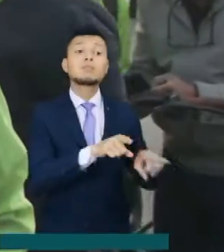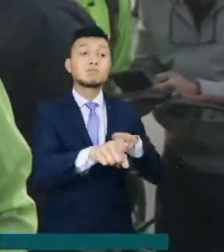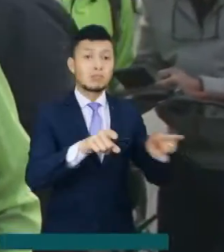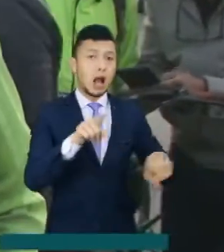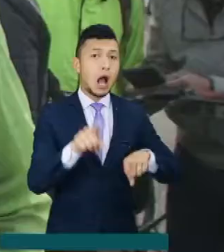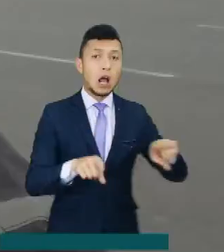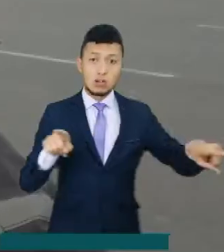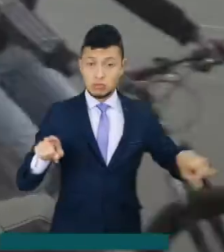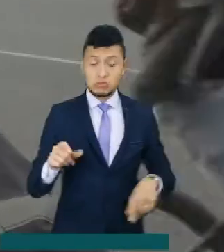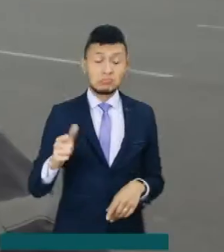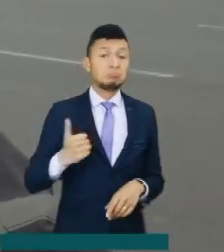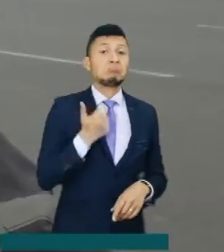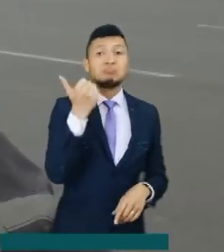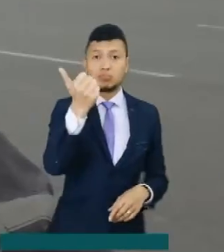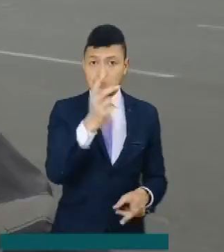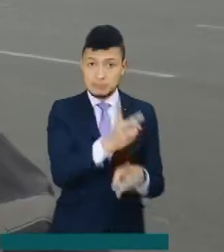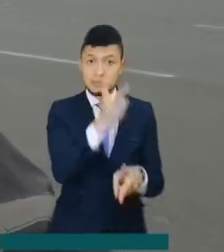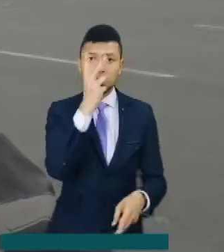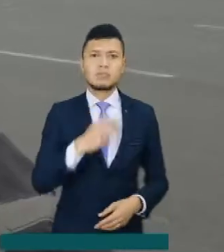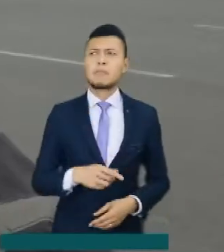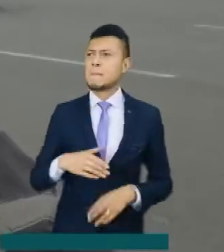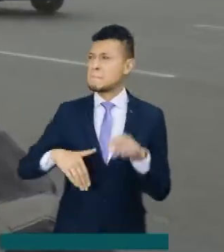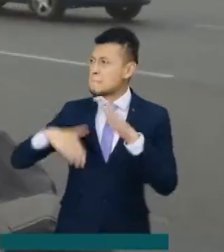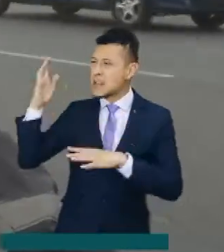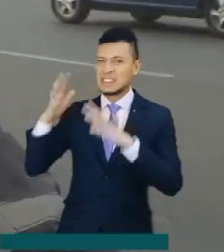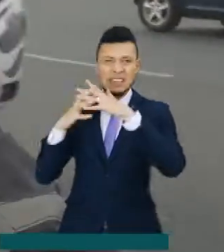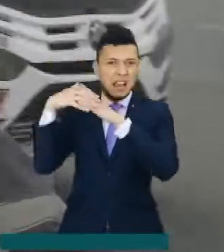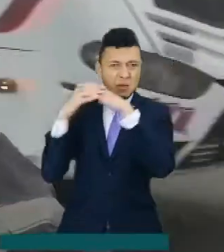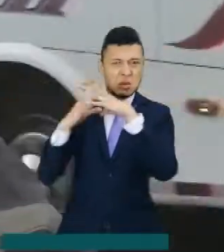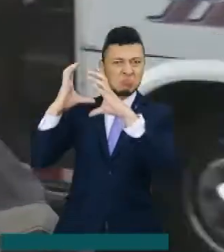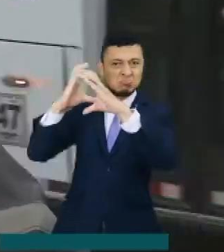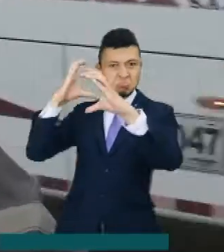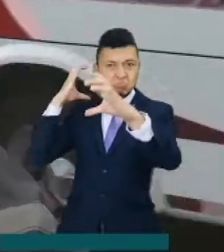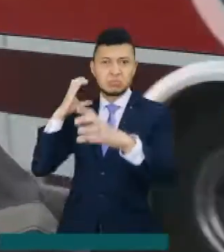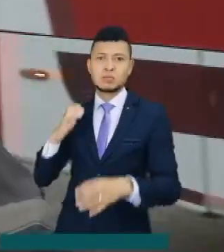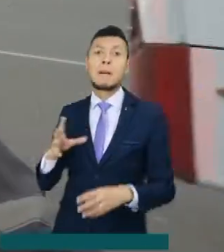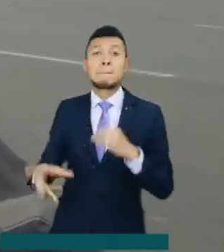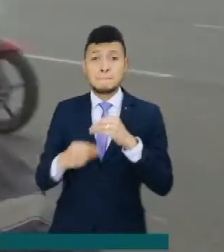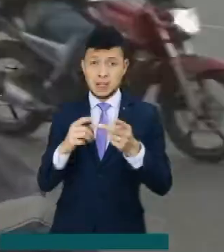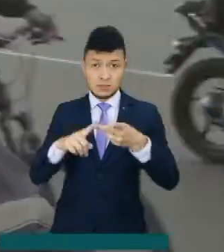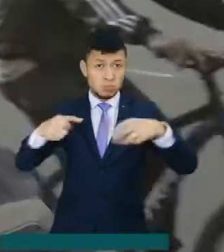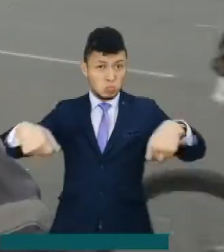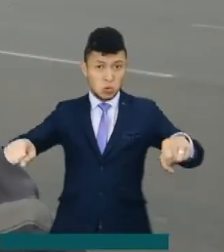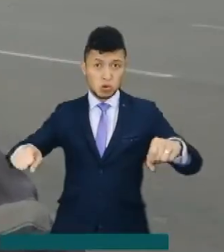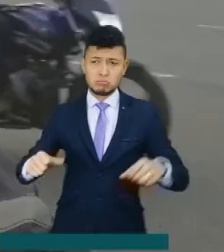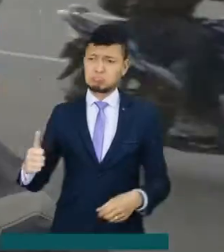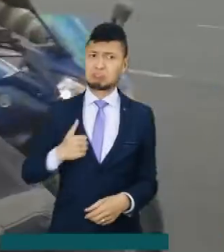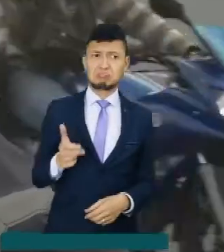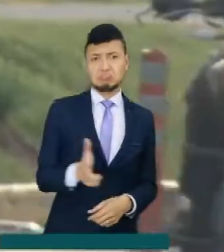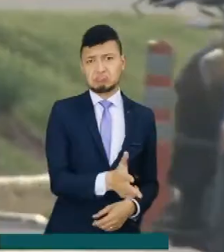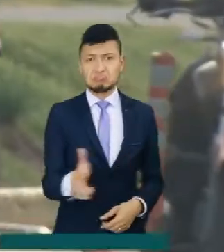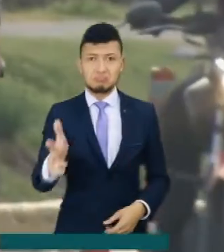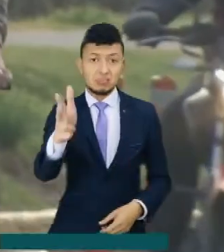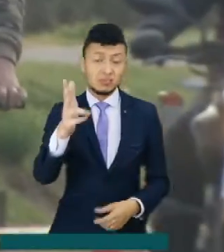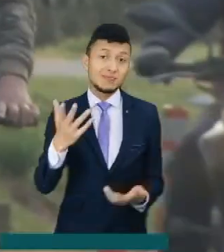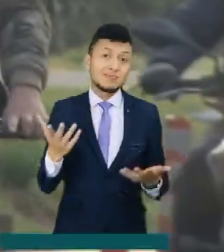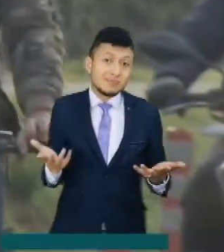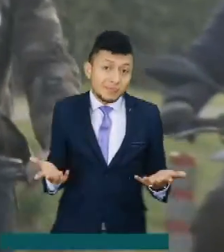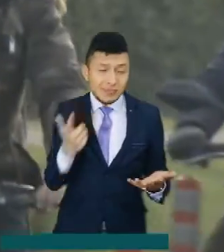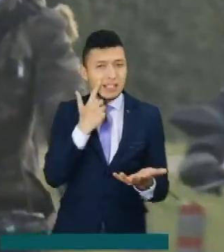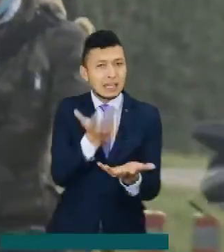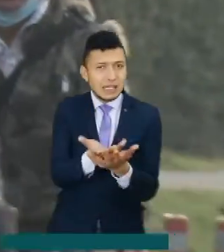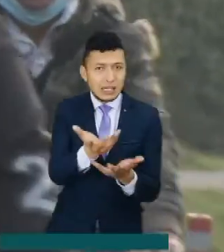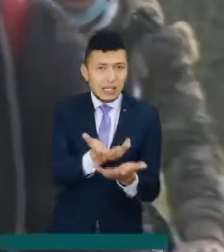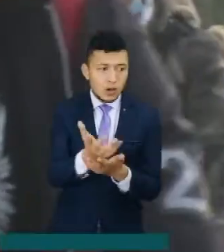viales. Sobre todo por ahí la mula, los camiones, todo eso. Y varias veces los de las motos son muy imprudentes. Se recomienda que